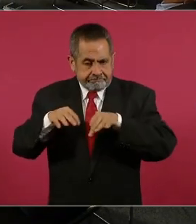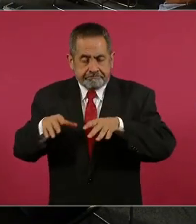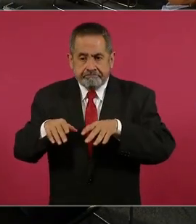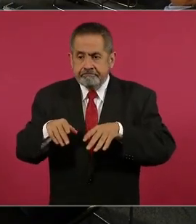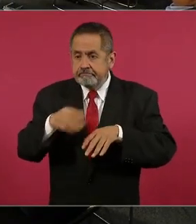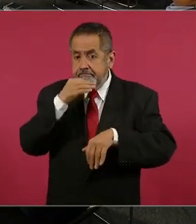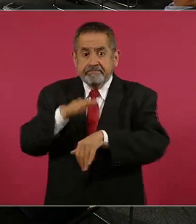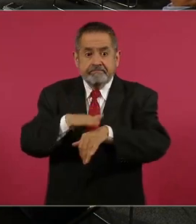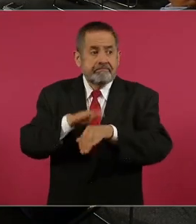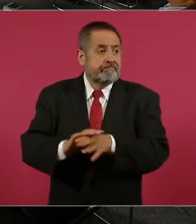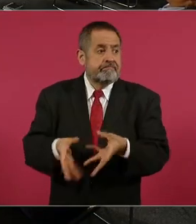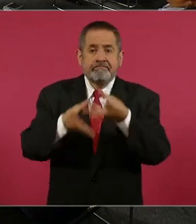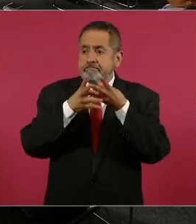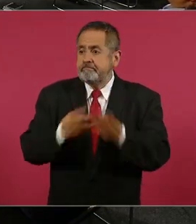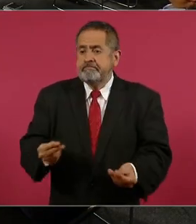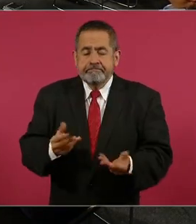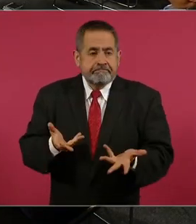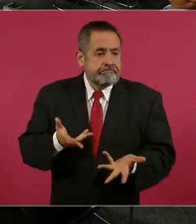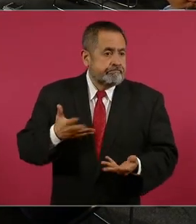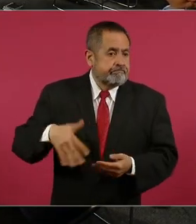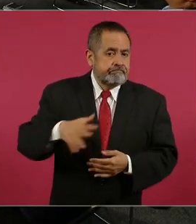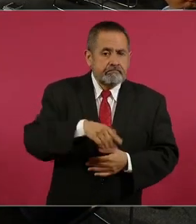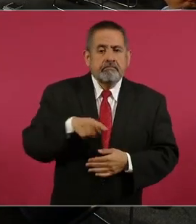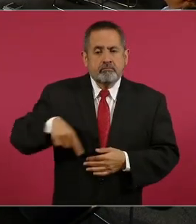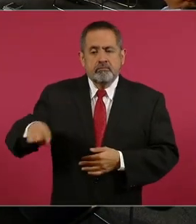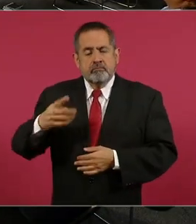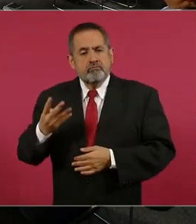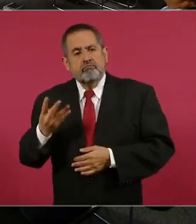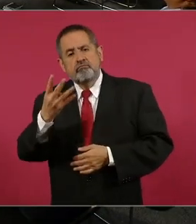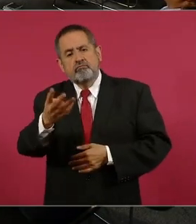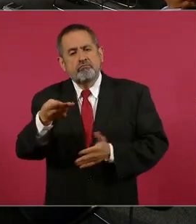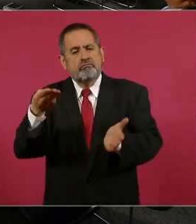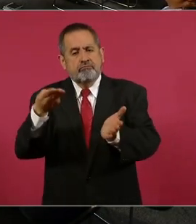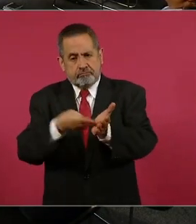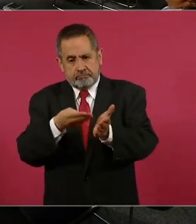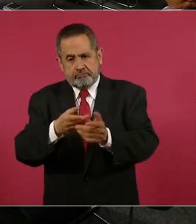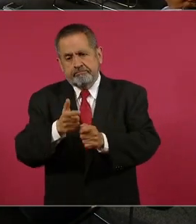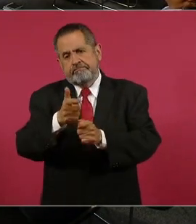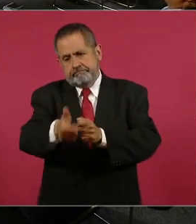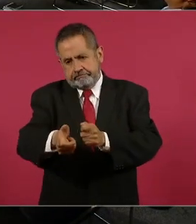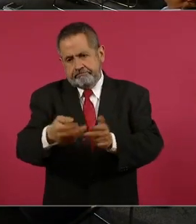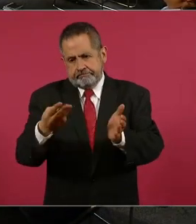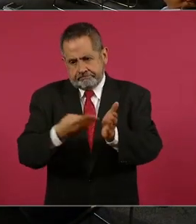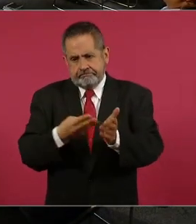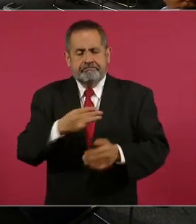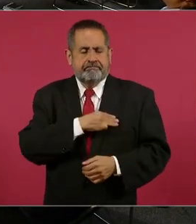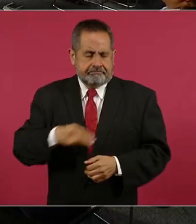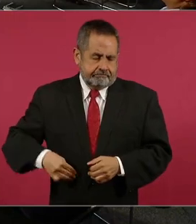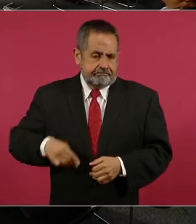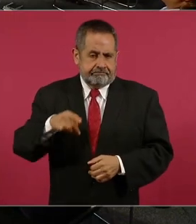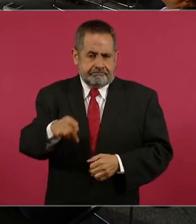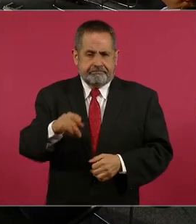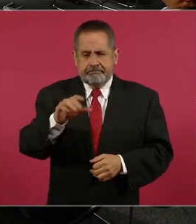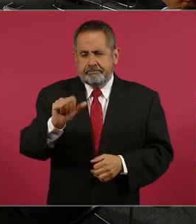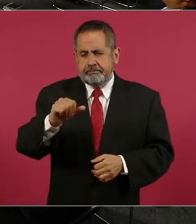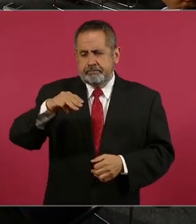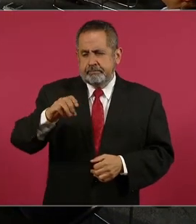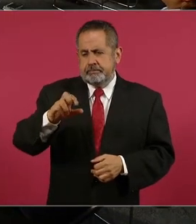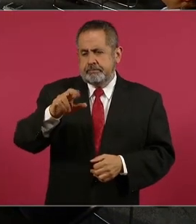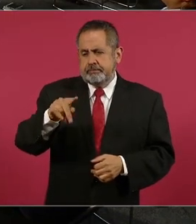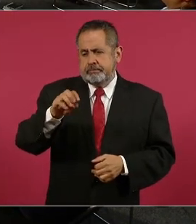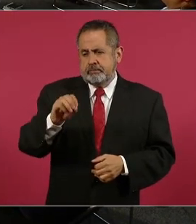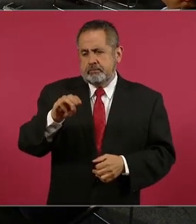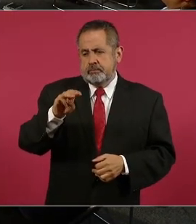como desaparecidos luego de acudir a pagar una multa de tránsito a las oficinas del municipio de Camerino Z.